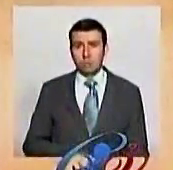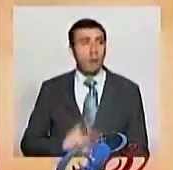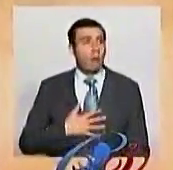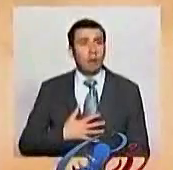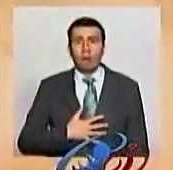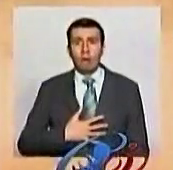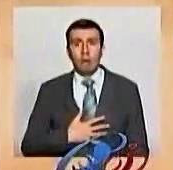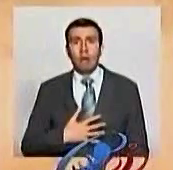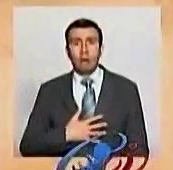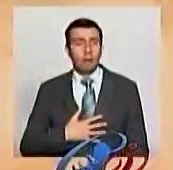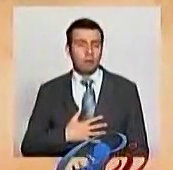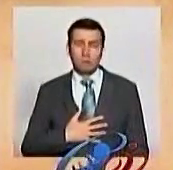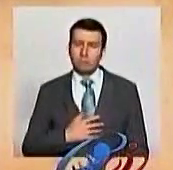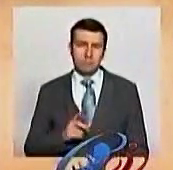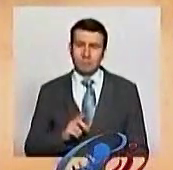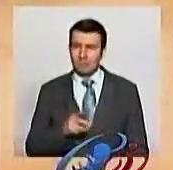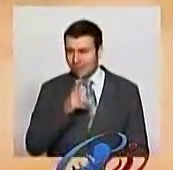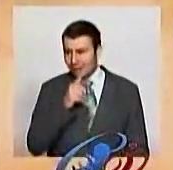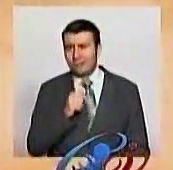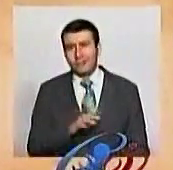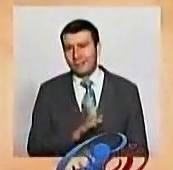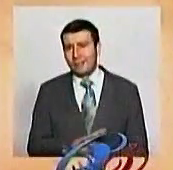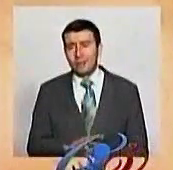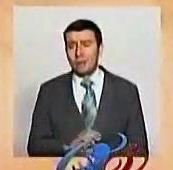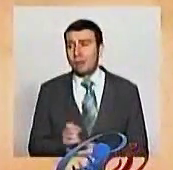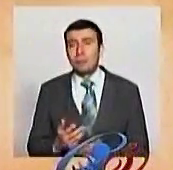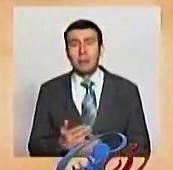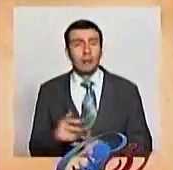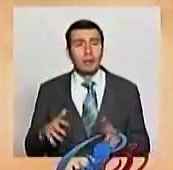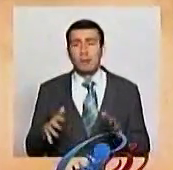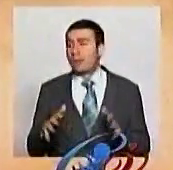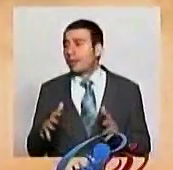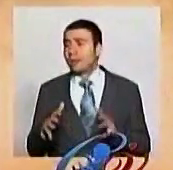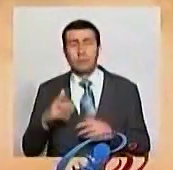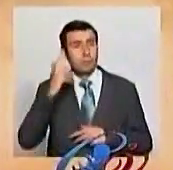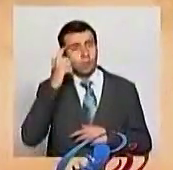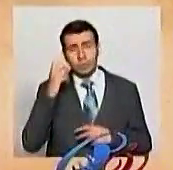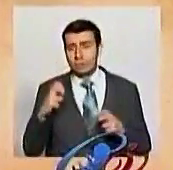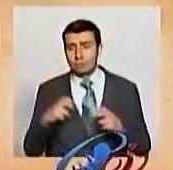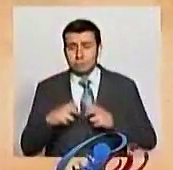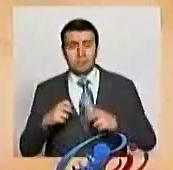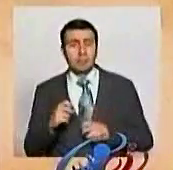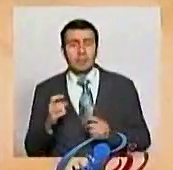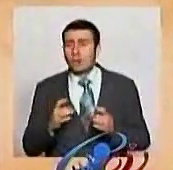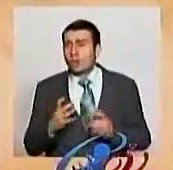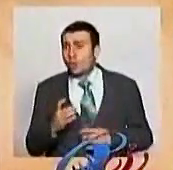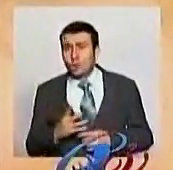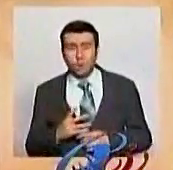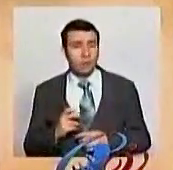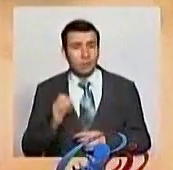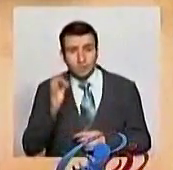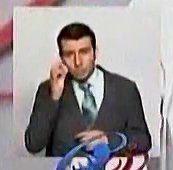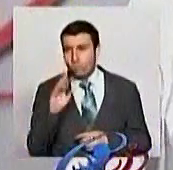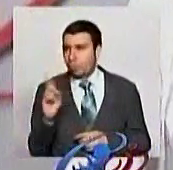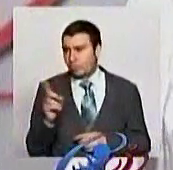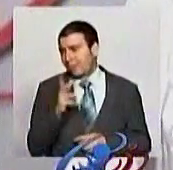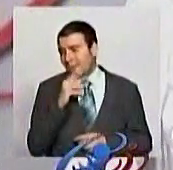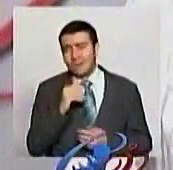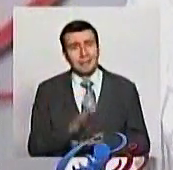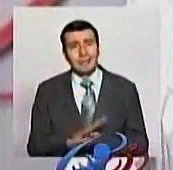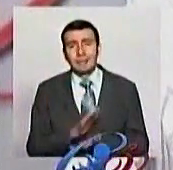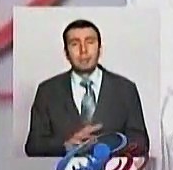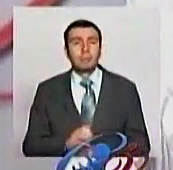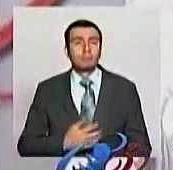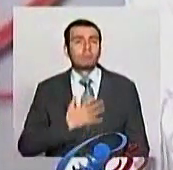pacientico empieza como nervioso, ¿cierto? Porque cree que esto le va a doler o porque cree que le va a pasar corriente,